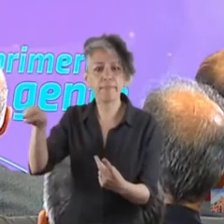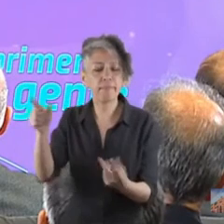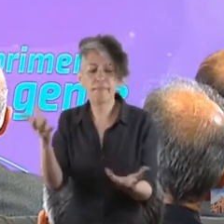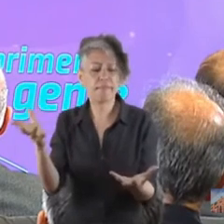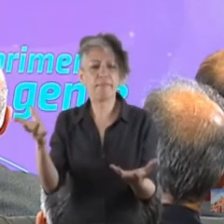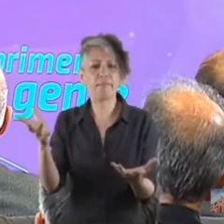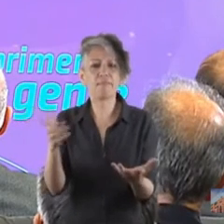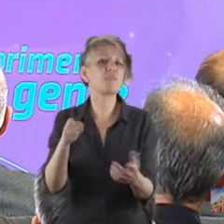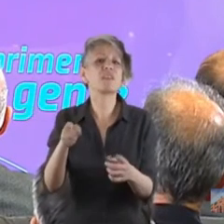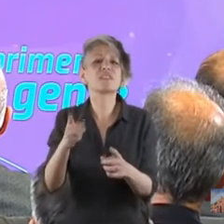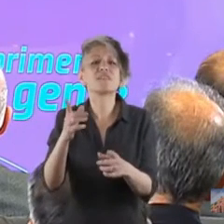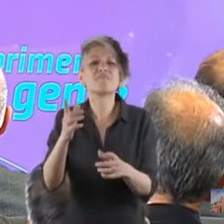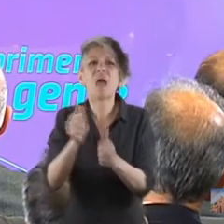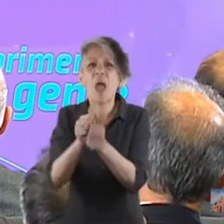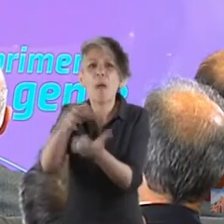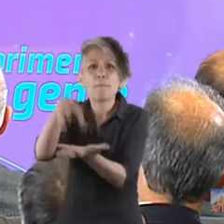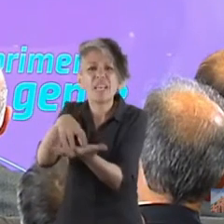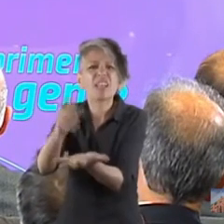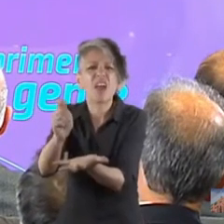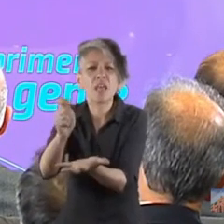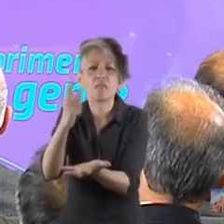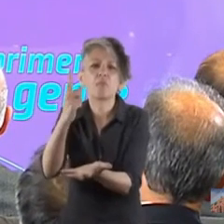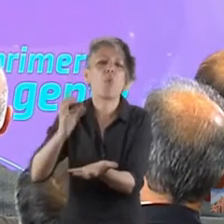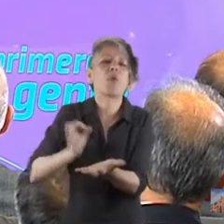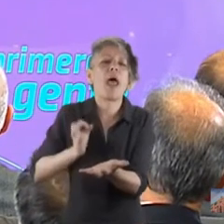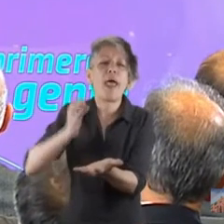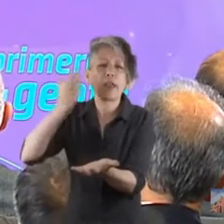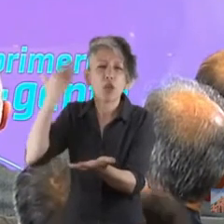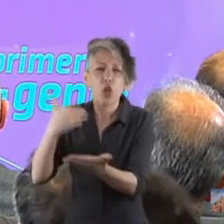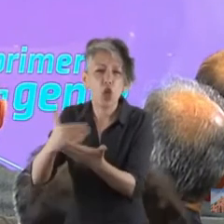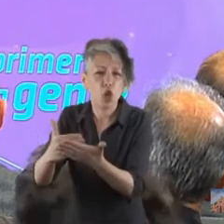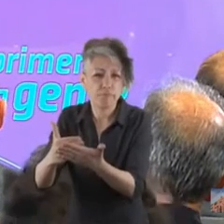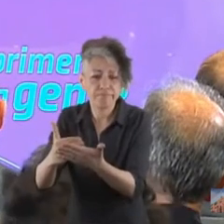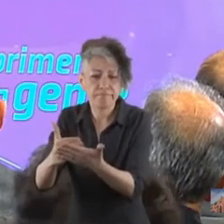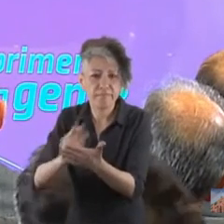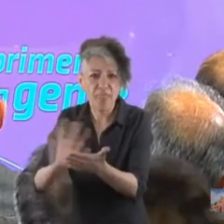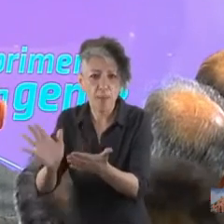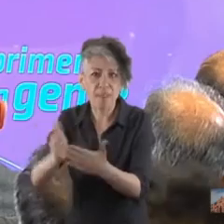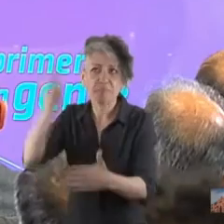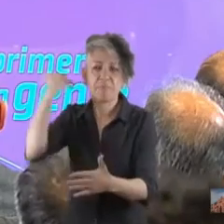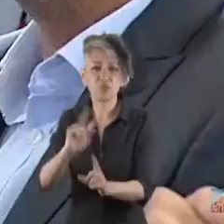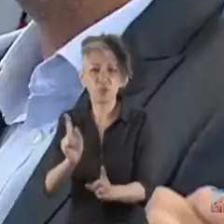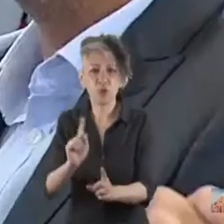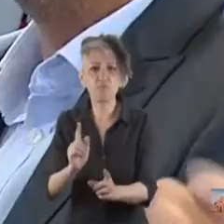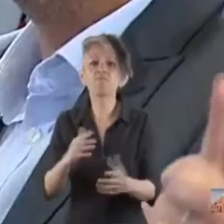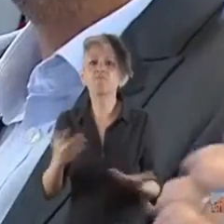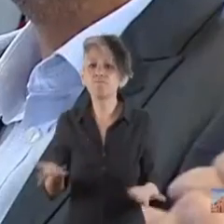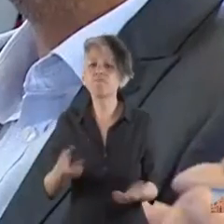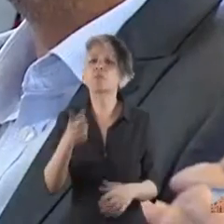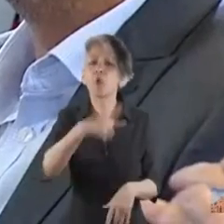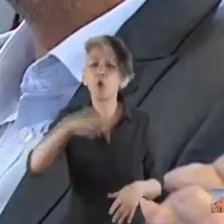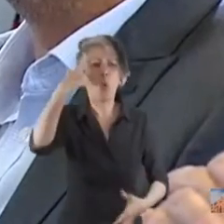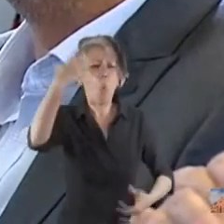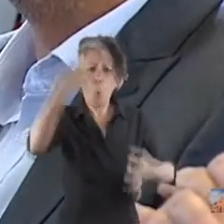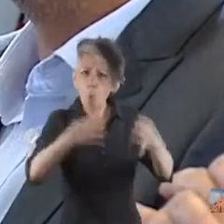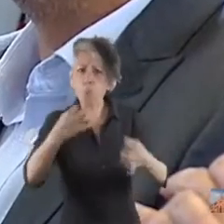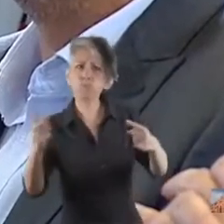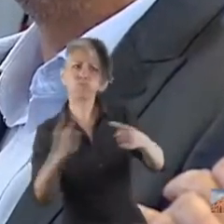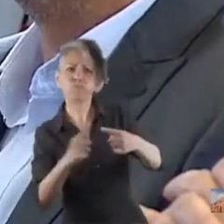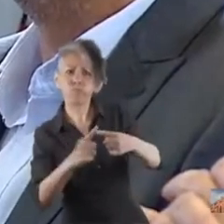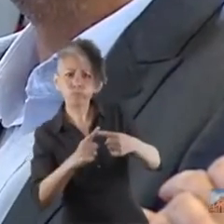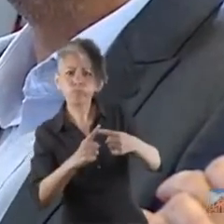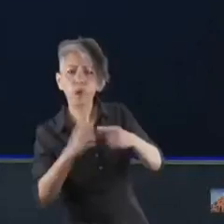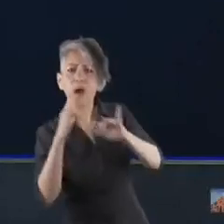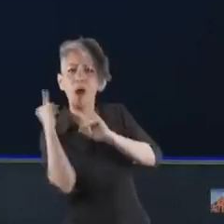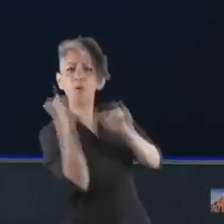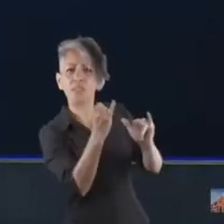antigüedad pasados los 60 días vamos a hacer las denuncias pertinentes en la justicia argentina de aquellos casos que